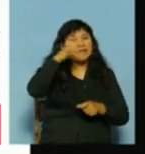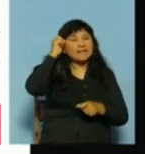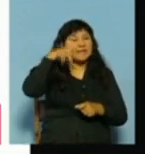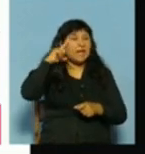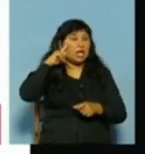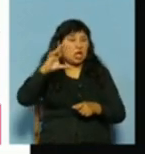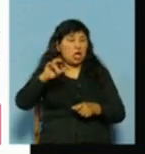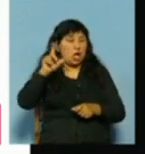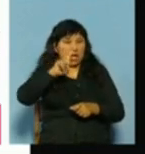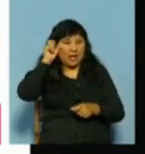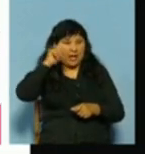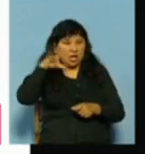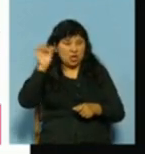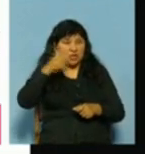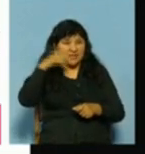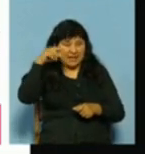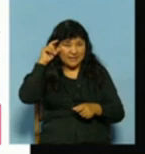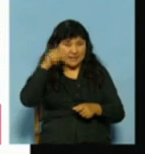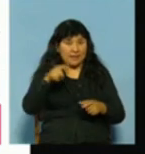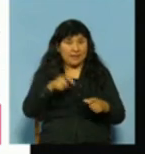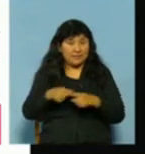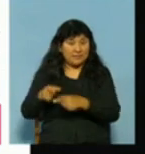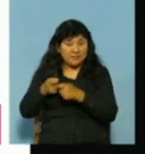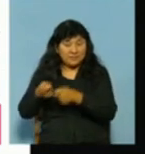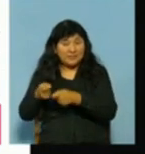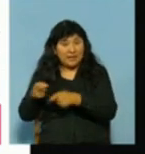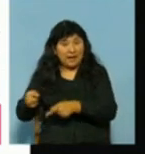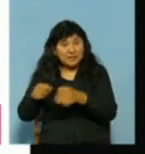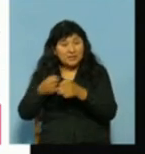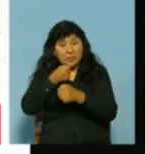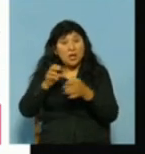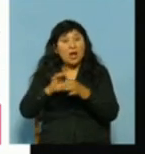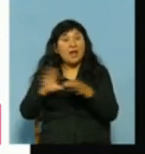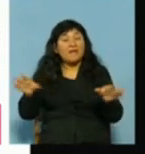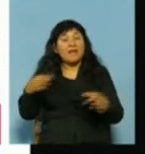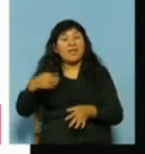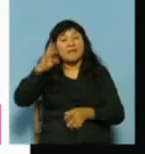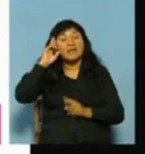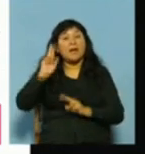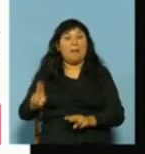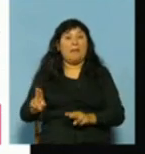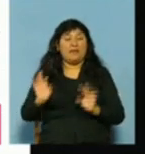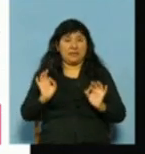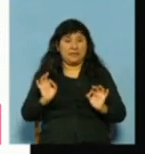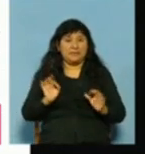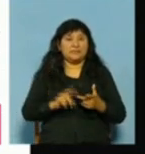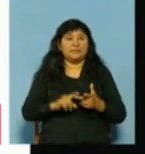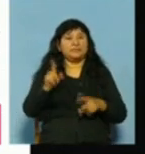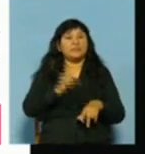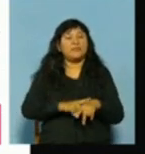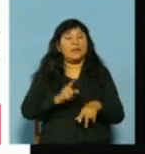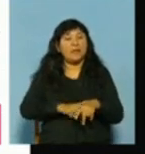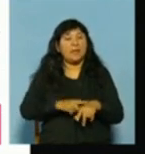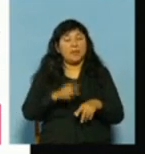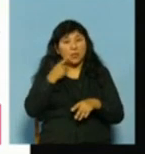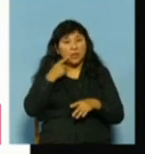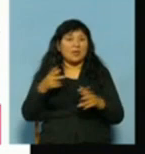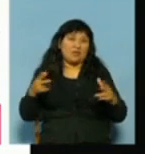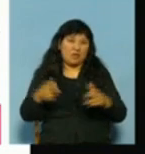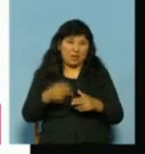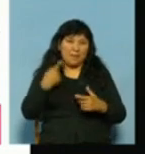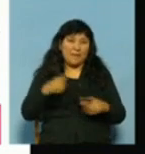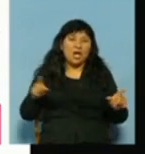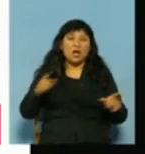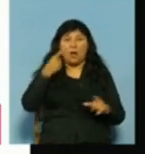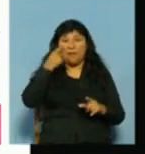Lelo Sánchez, sobre el libre ejercicio del periodismo. Es la primera parte. No tenemos tiempo para leerla entera, exacto, pero seguro